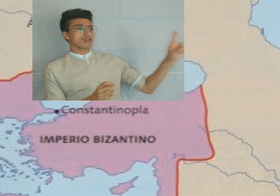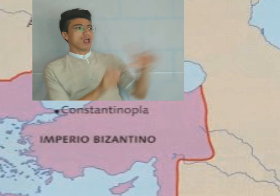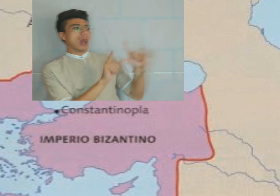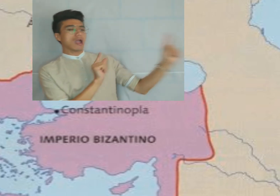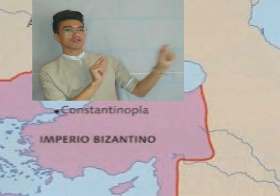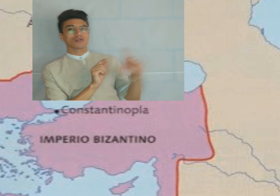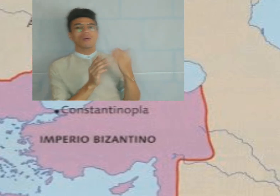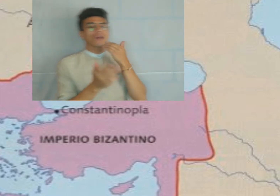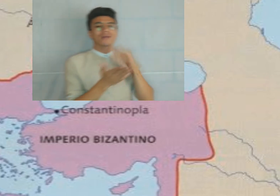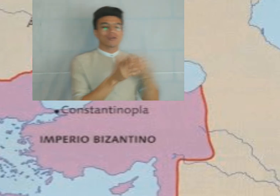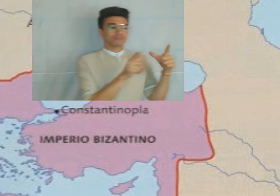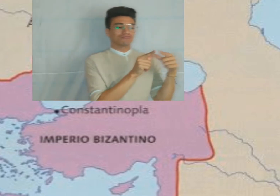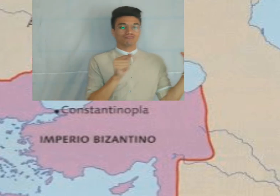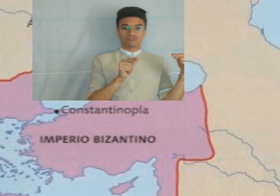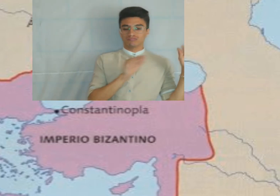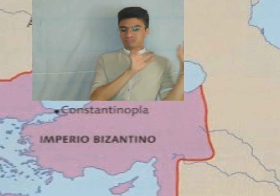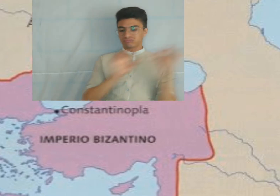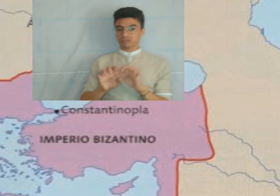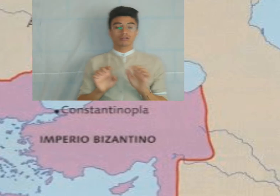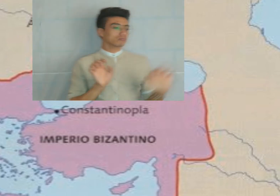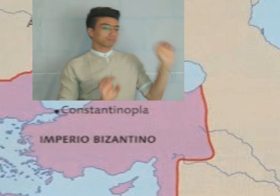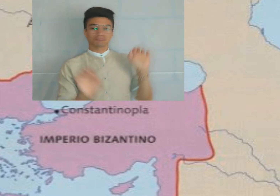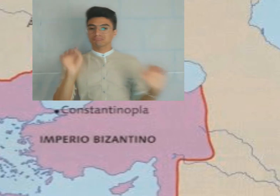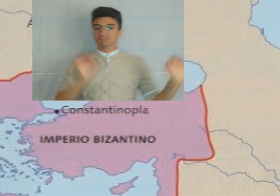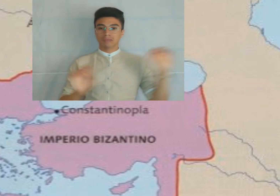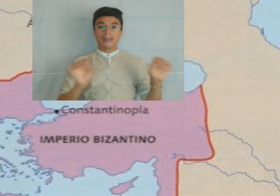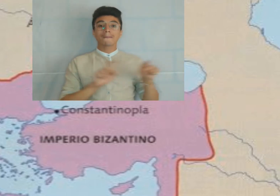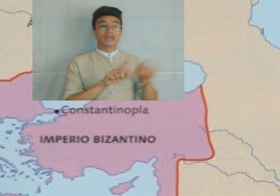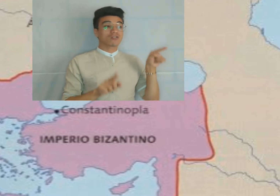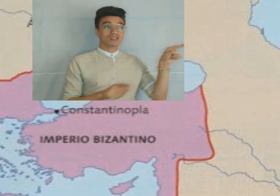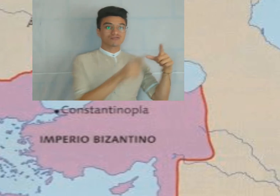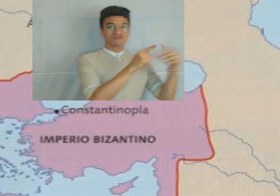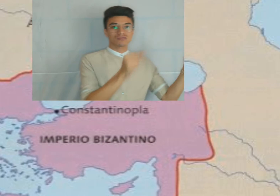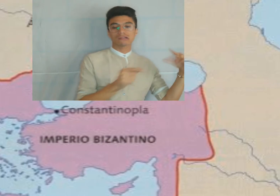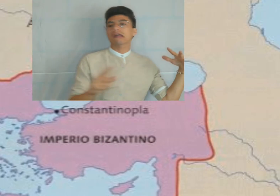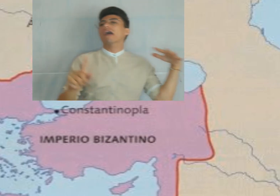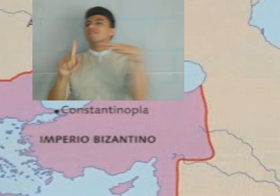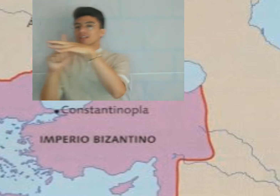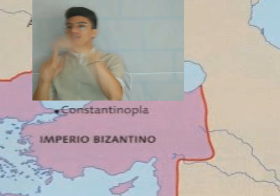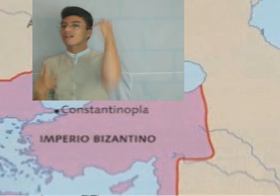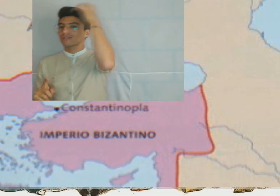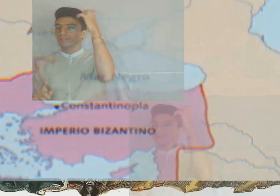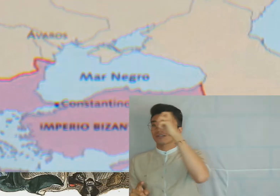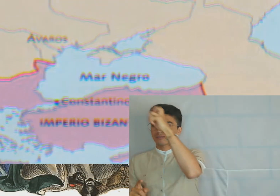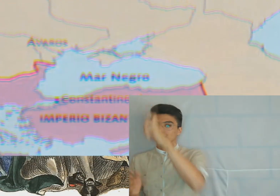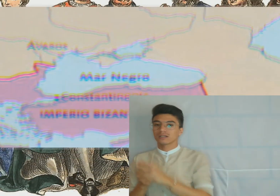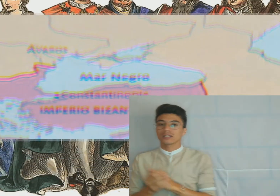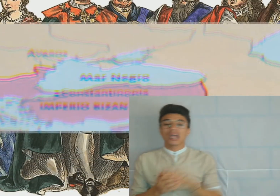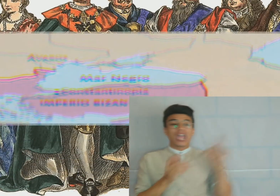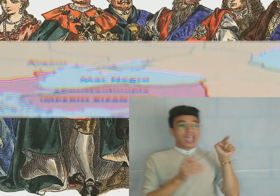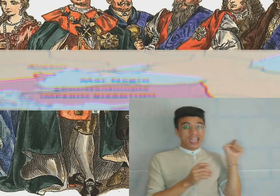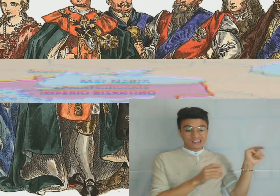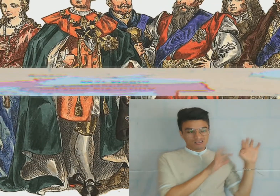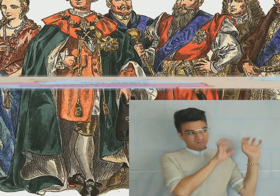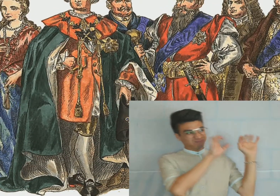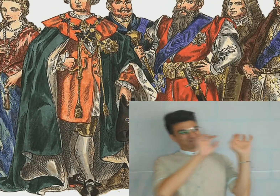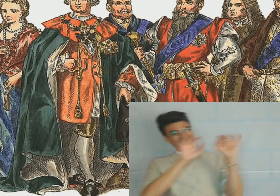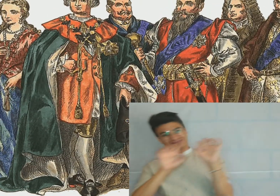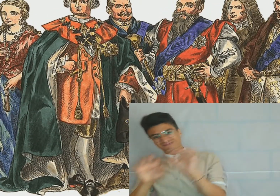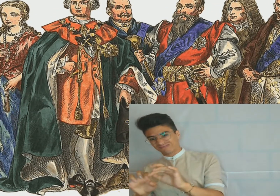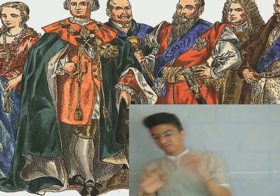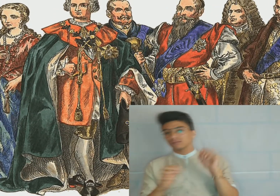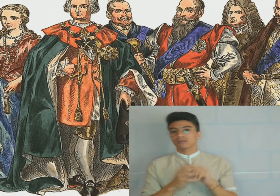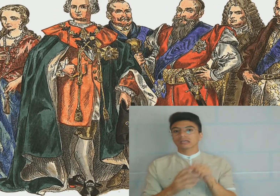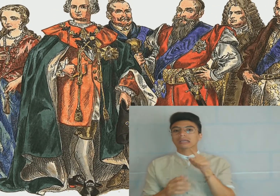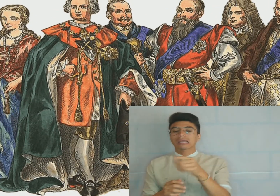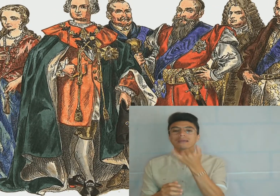este, como los mongoles, que sí afectaron, y mucho, a los reinos germanos. Estas invasiones propiciaron que la forma de gobernar de los